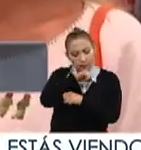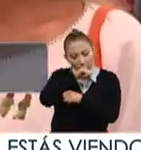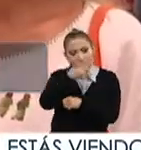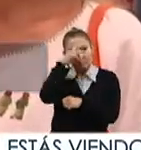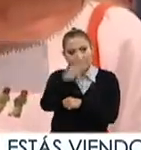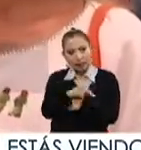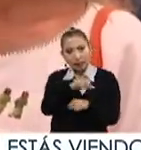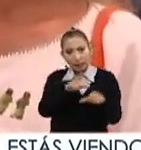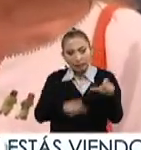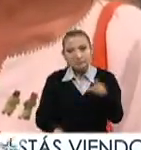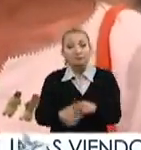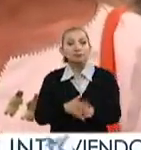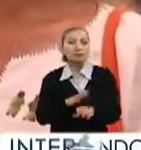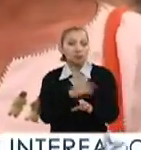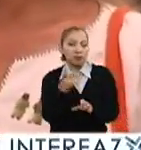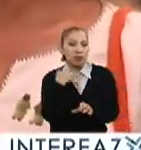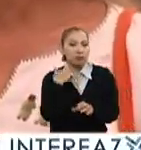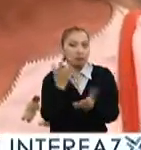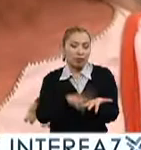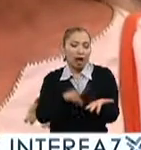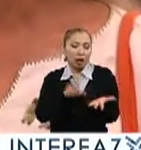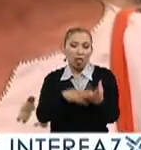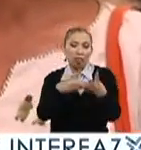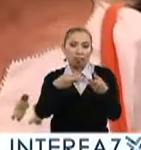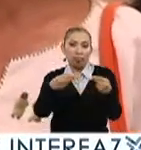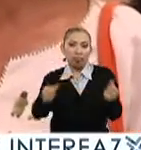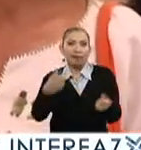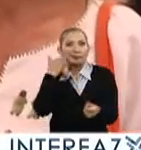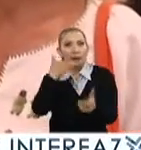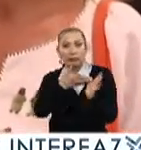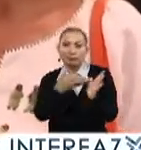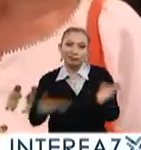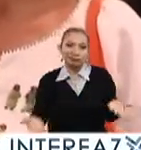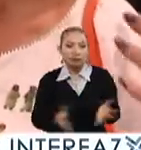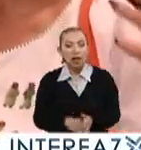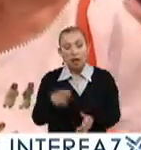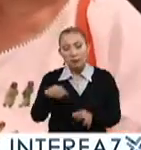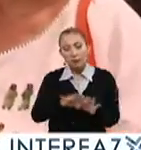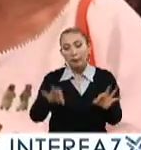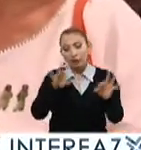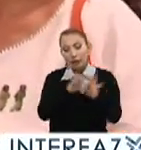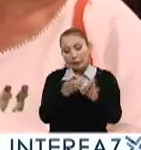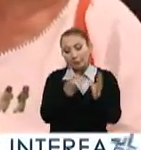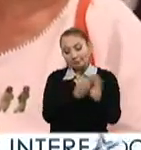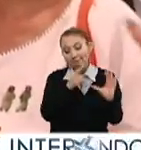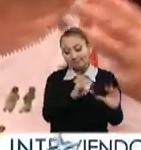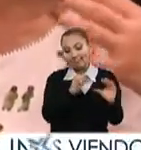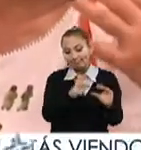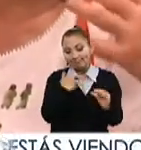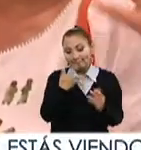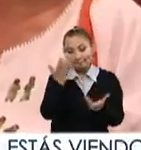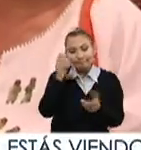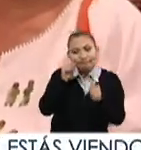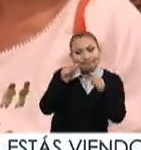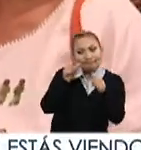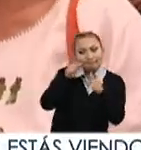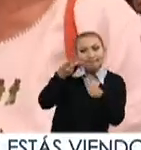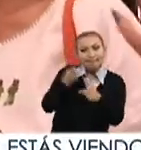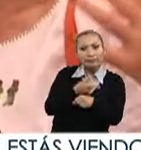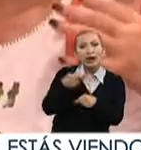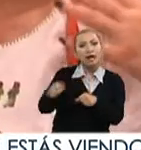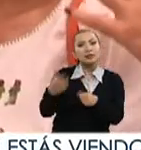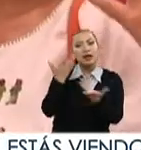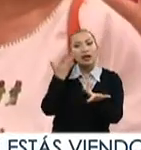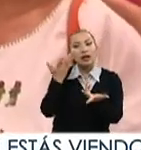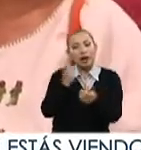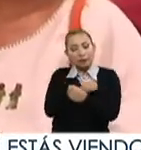la patria. Porque bueno, muchos valores se van perdiendo a lo largo del tiempo y es importante que estén al pendiente de